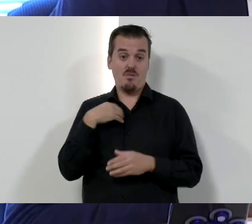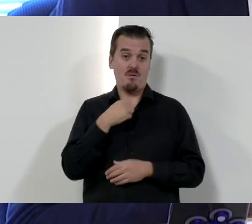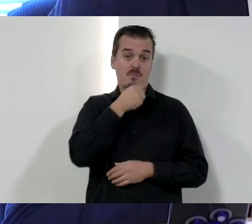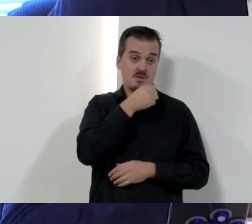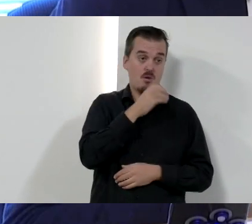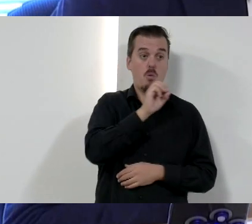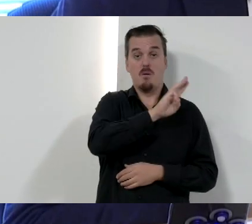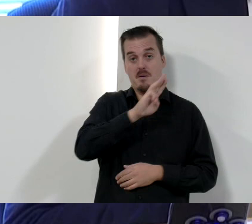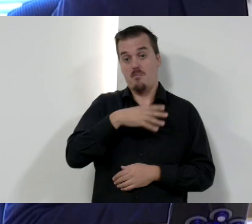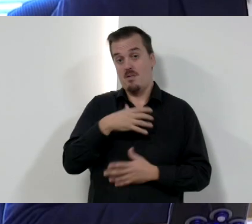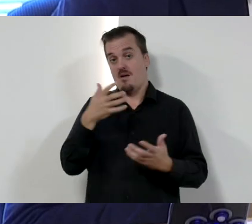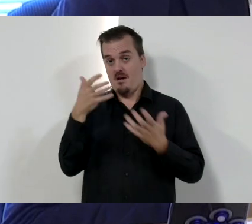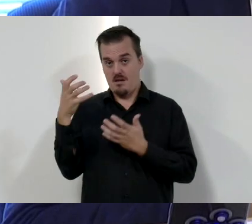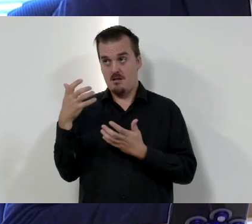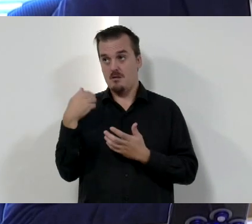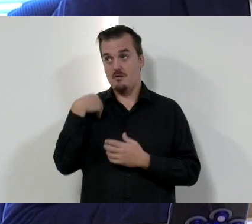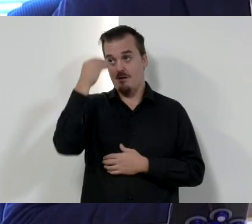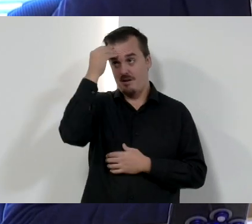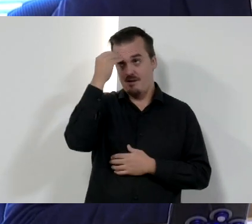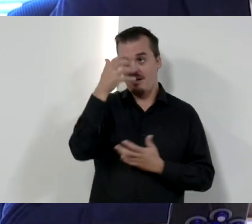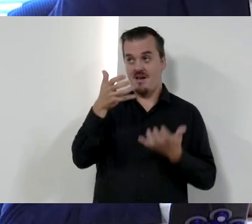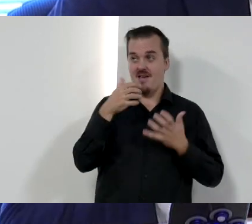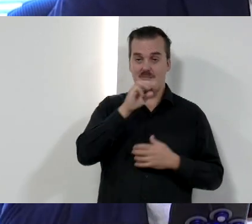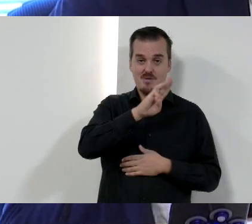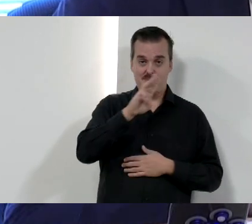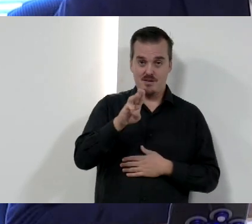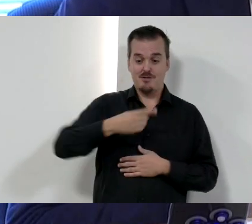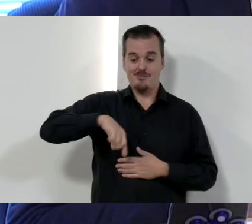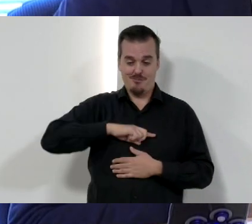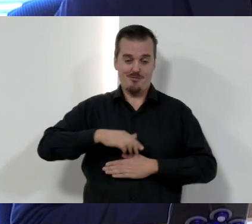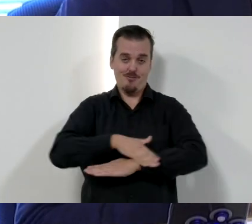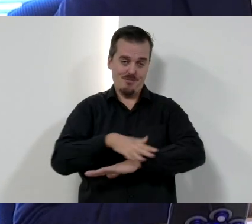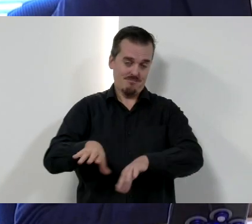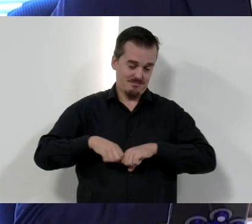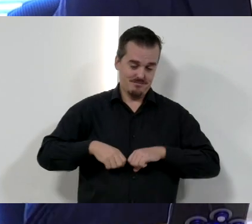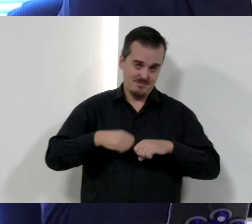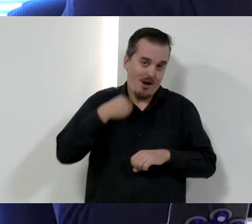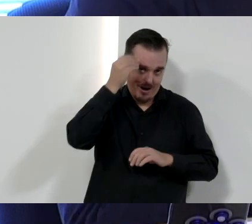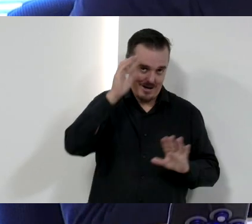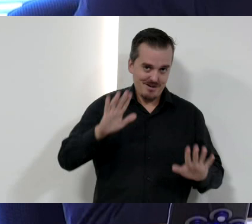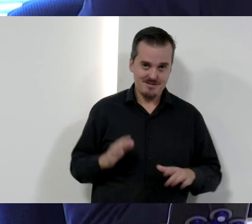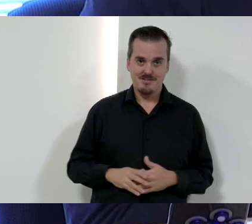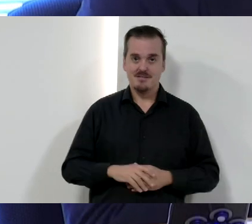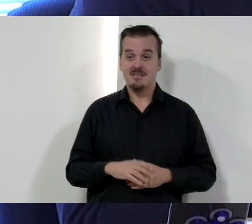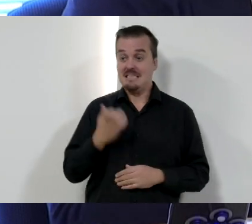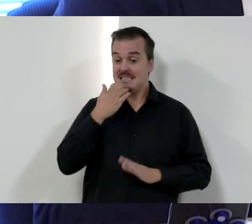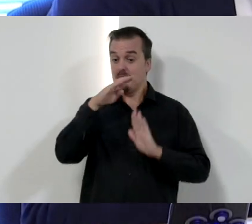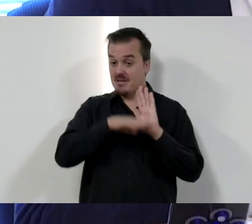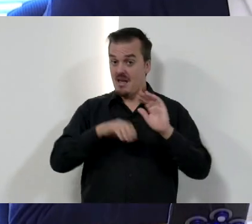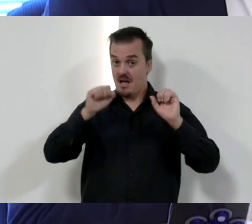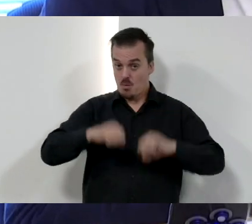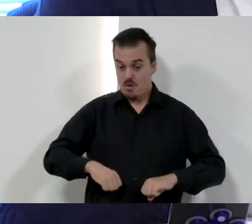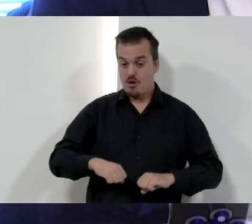Yo particularmente creo que va a ganar el Partido Popular y que seremos nosotros los que gobiernen. Pues mire, si estas medidas se acuerdan en las